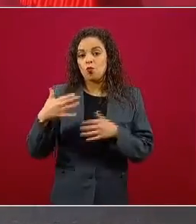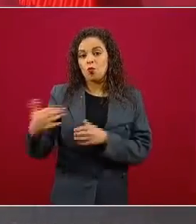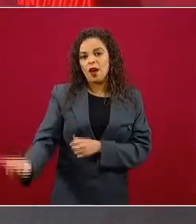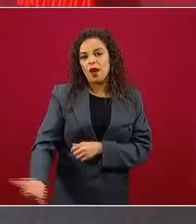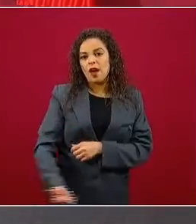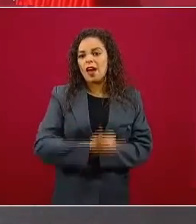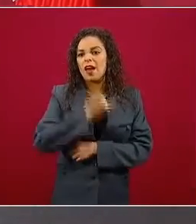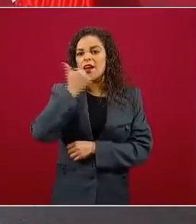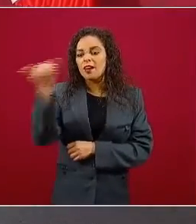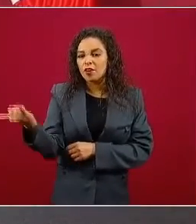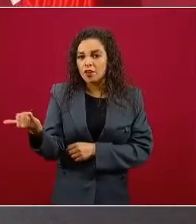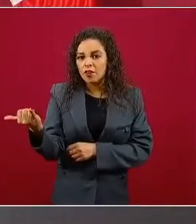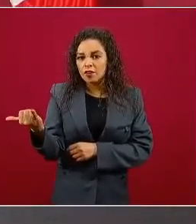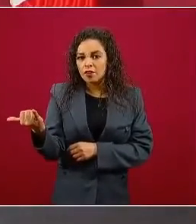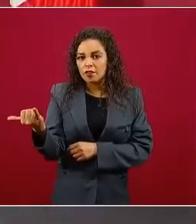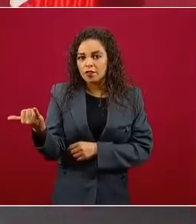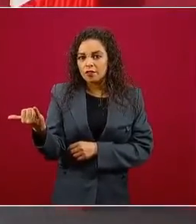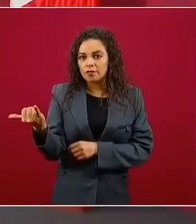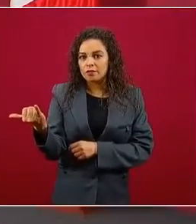de dejarle